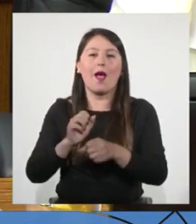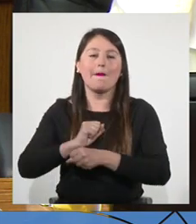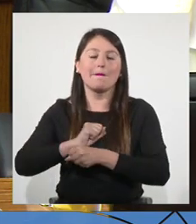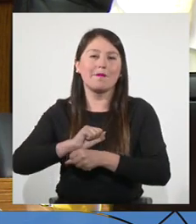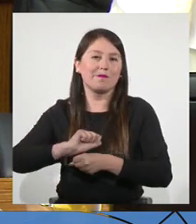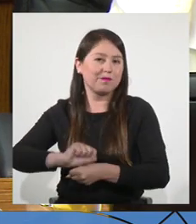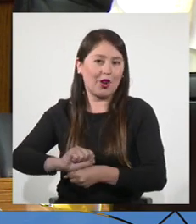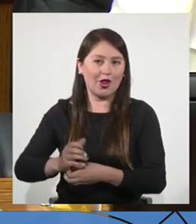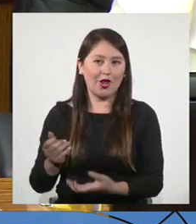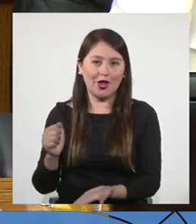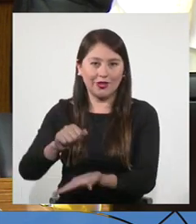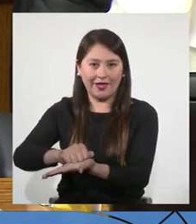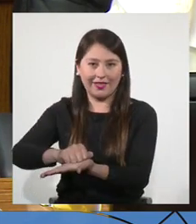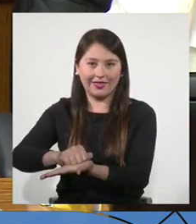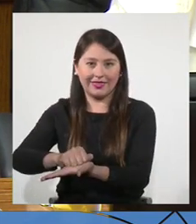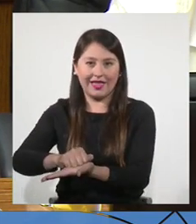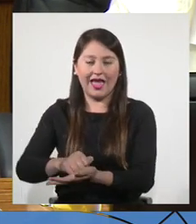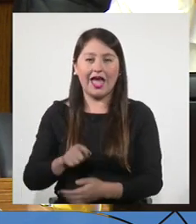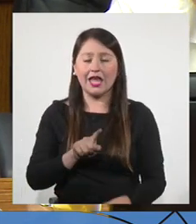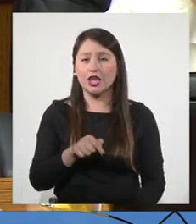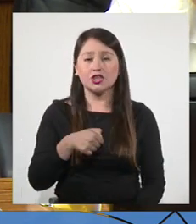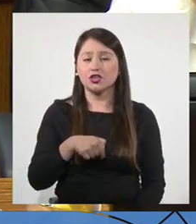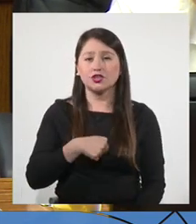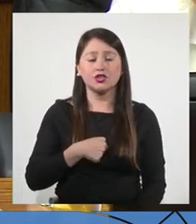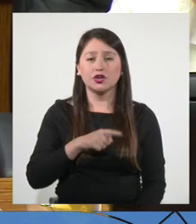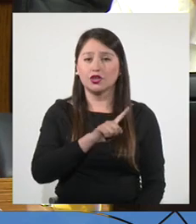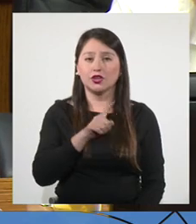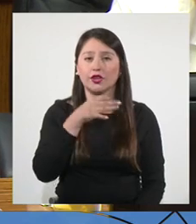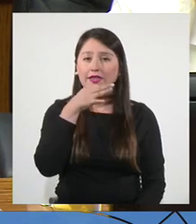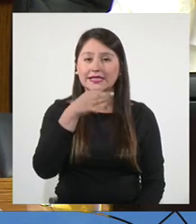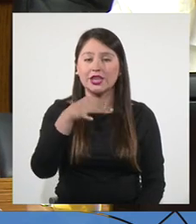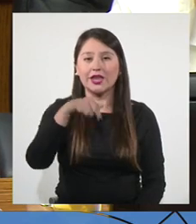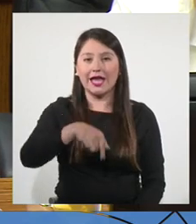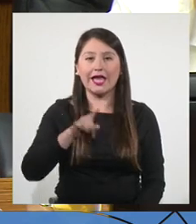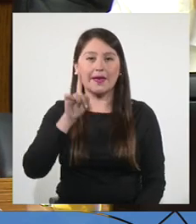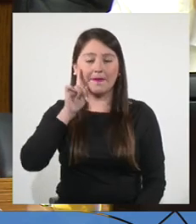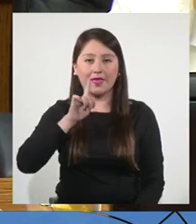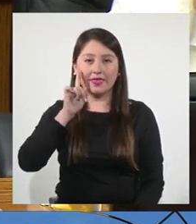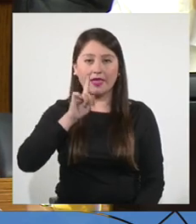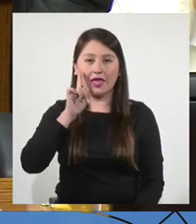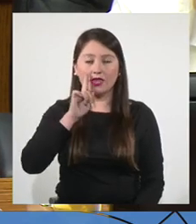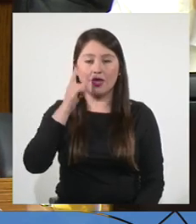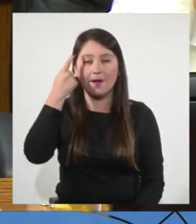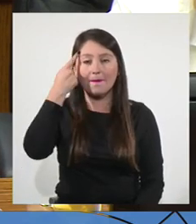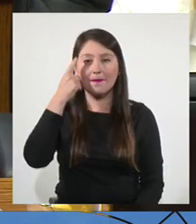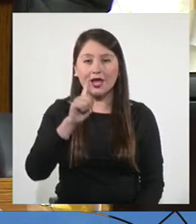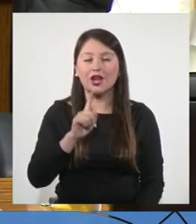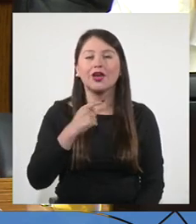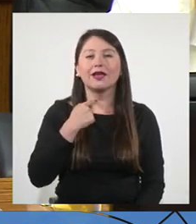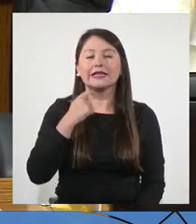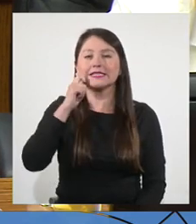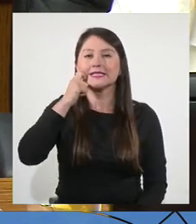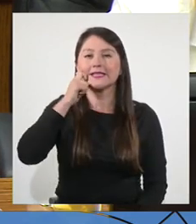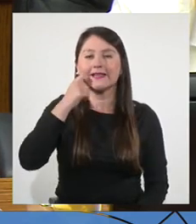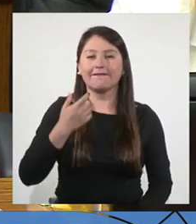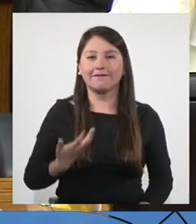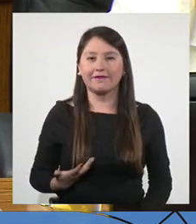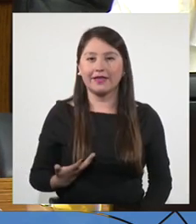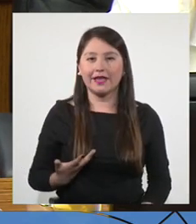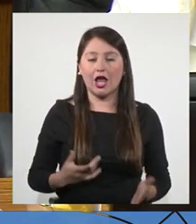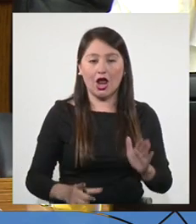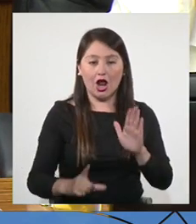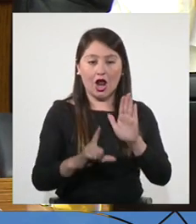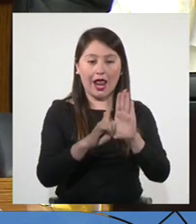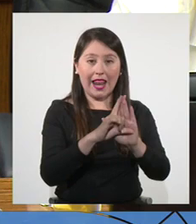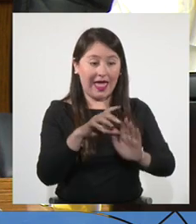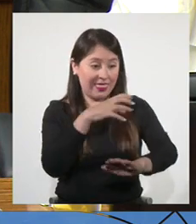dan. Yo no digo que aquí se esté mintiendo, no, pero sí que lo que significa a través de la ley de espejo